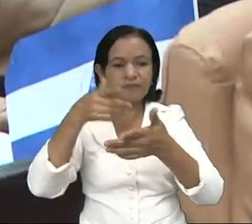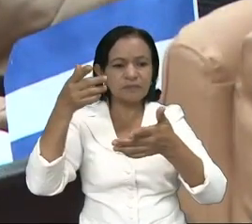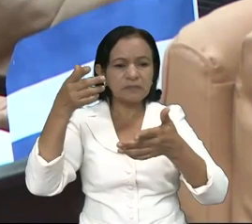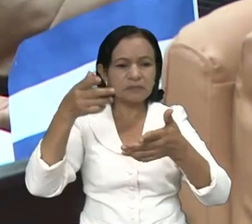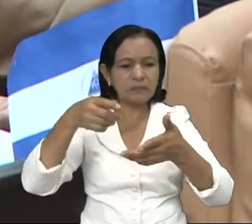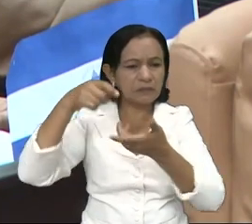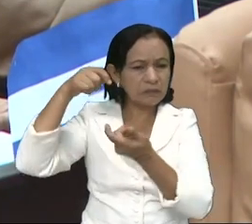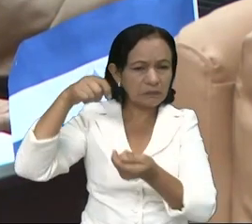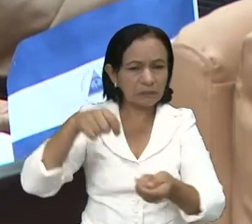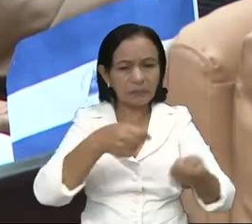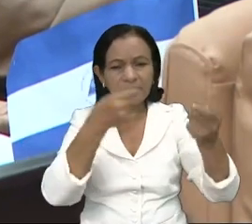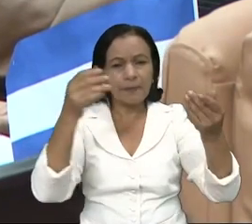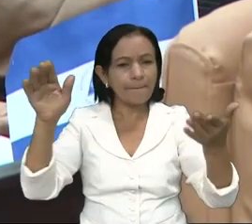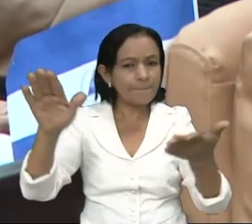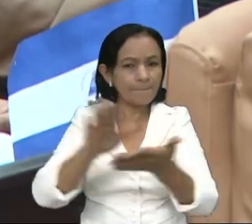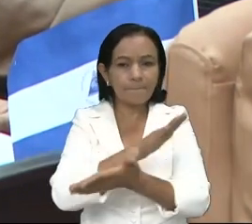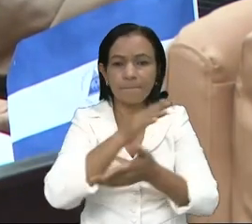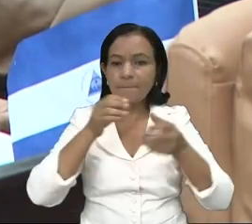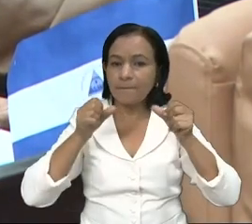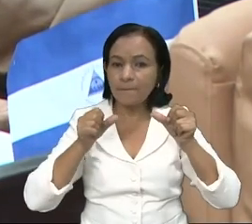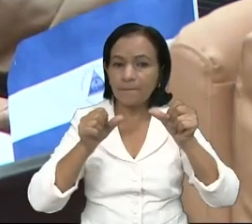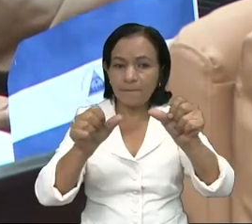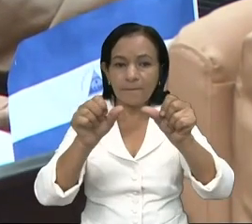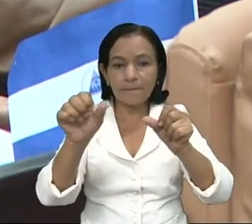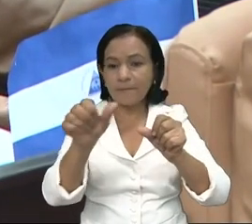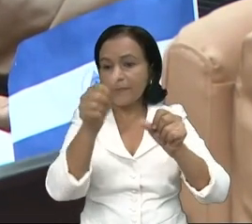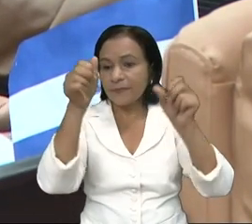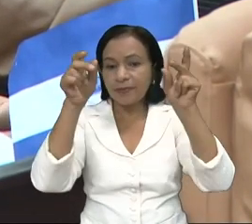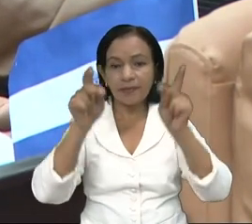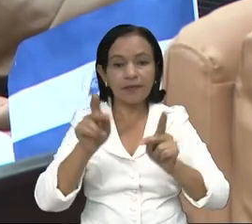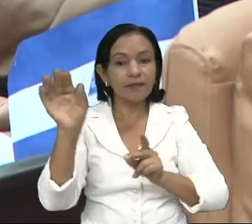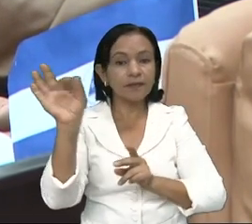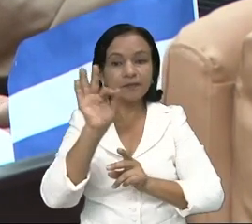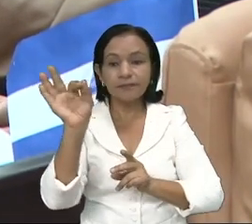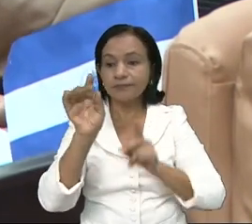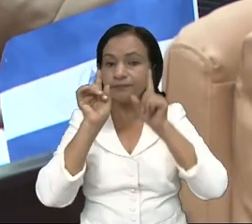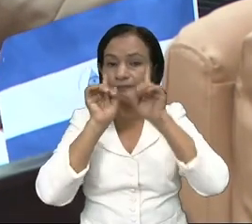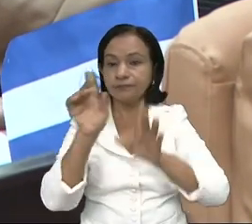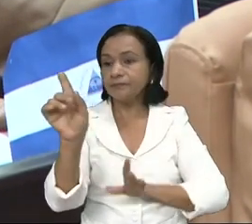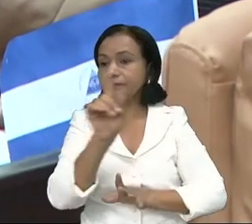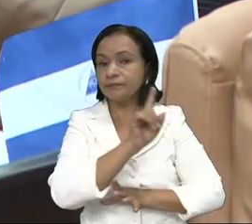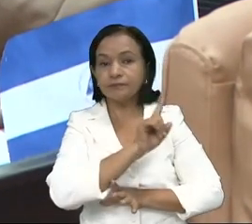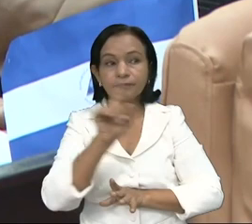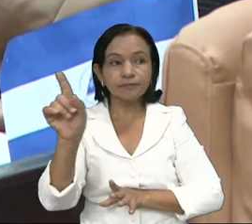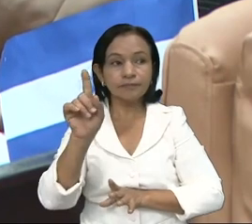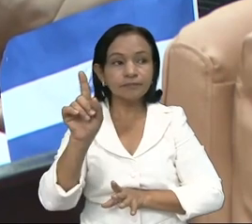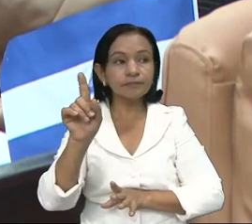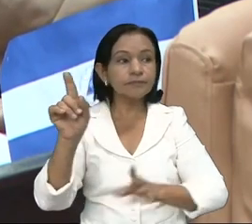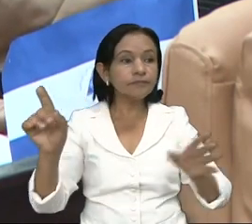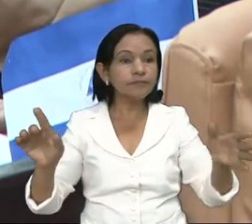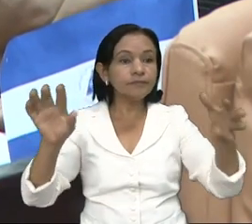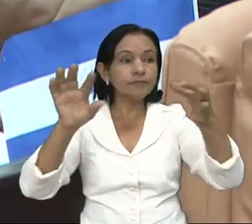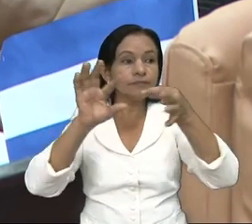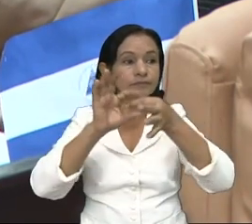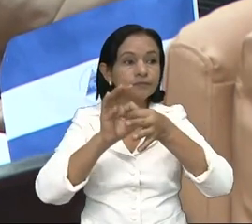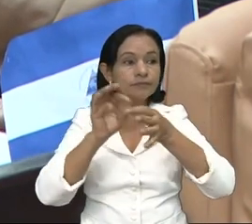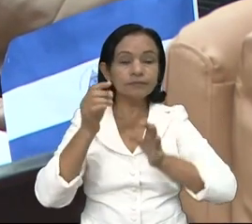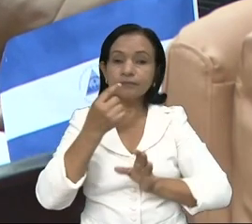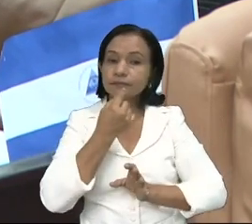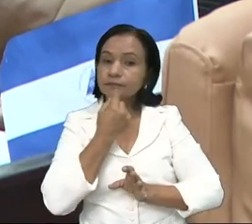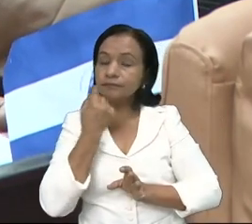agresión sistemática por ningún modo de producción. Pertenece